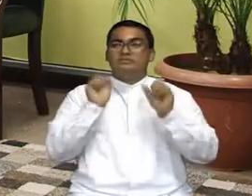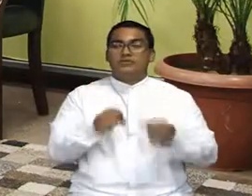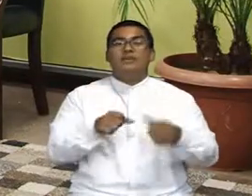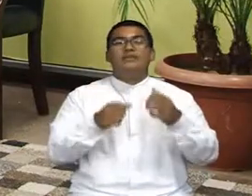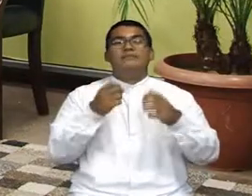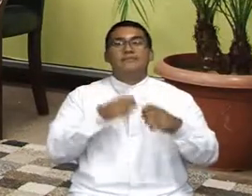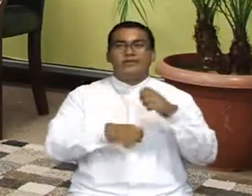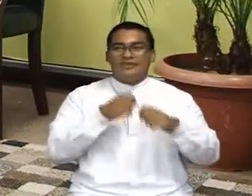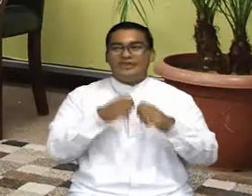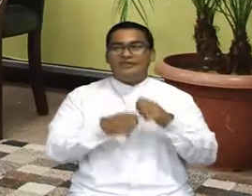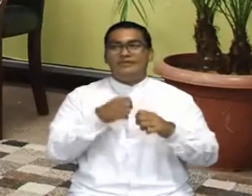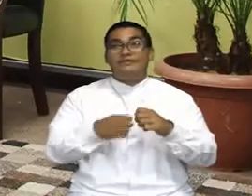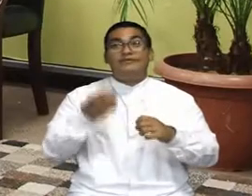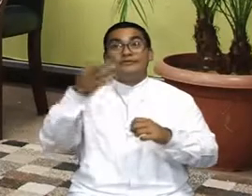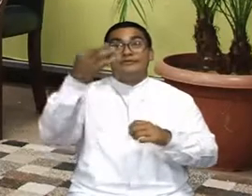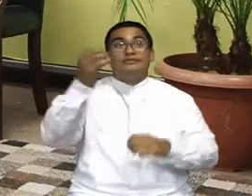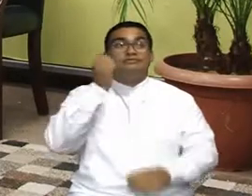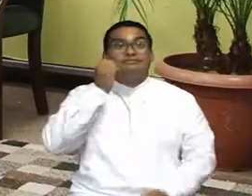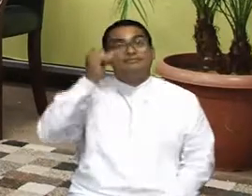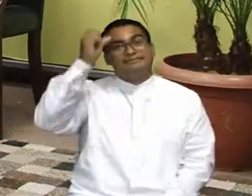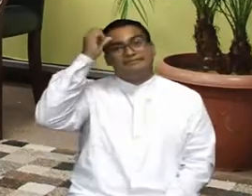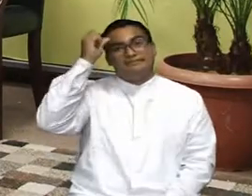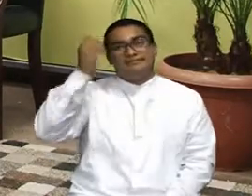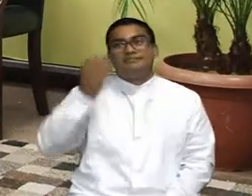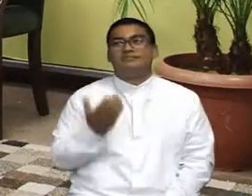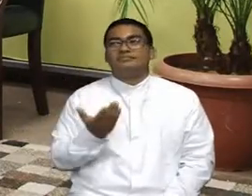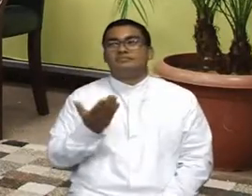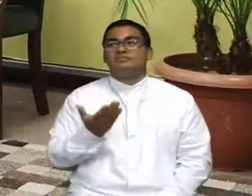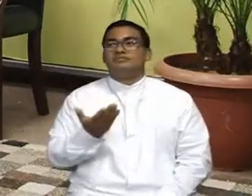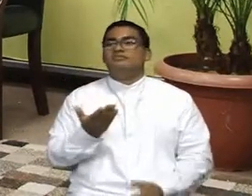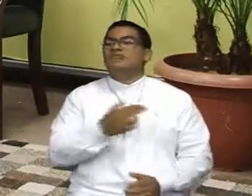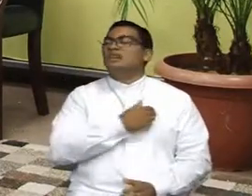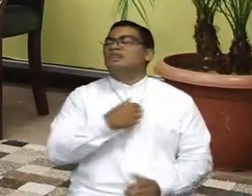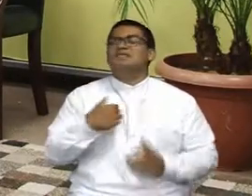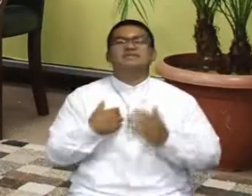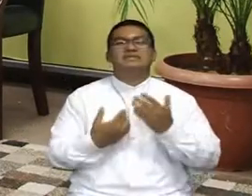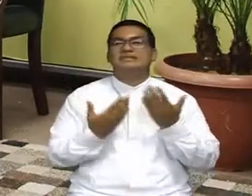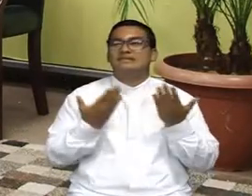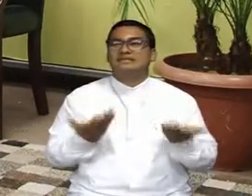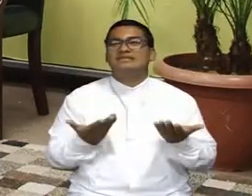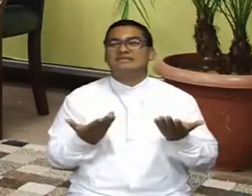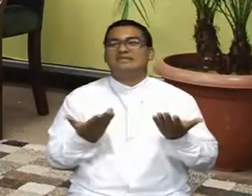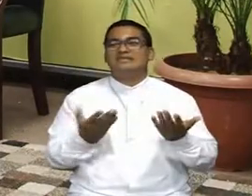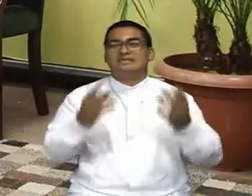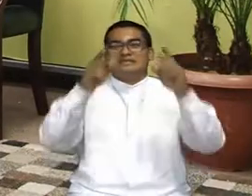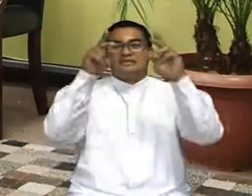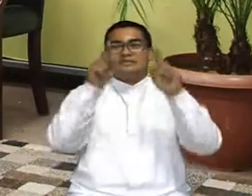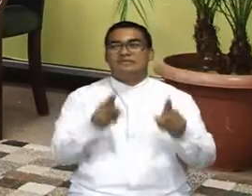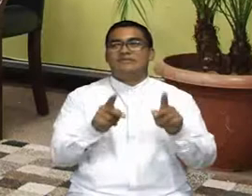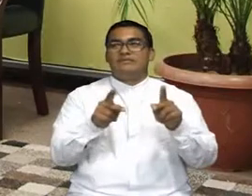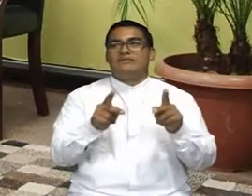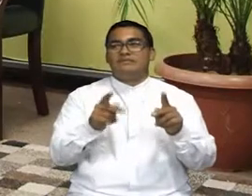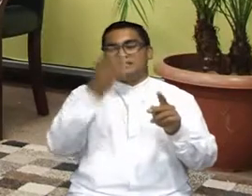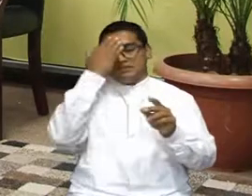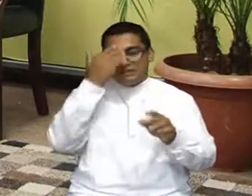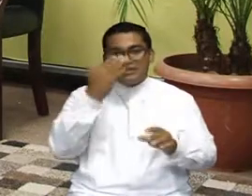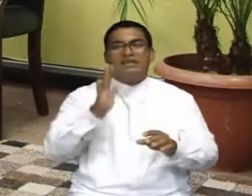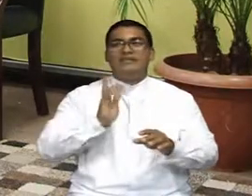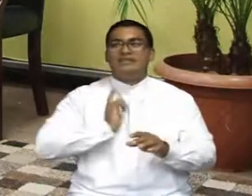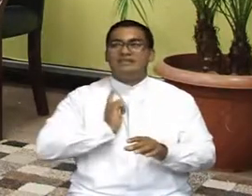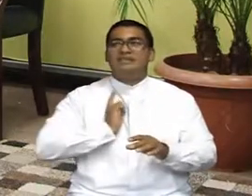problema en una edad más adulta. Entonces, ¿qué es lo que tienen que hacer esas personas que saben que tienen ese